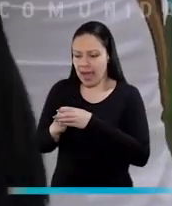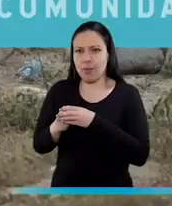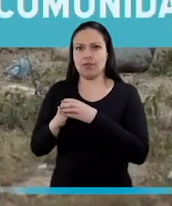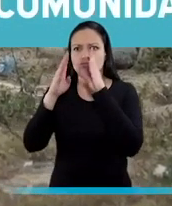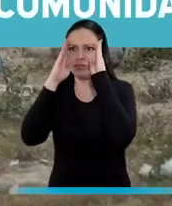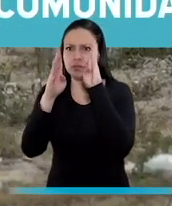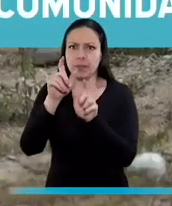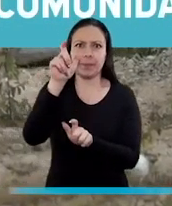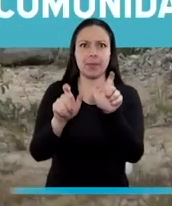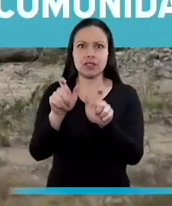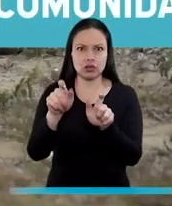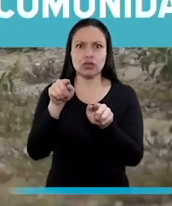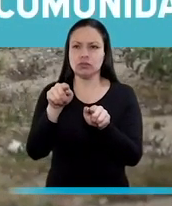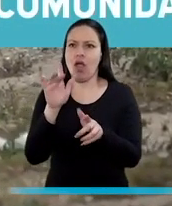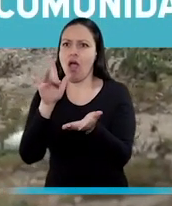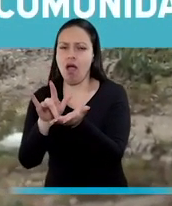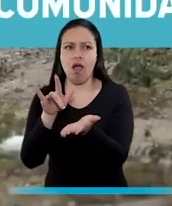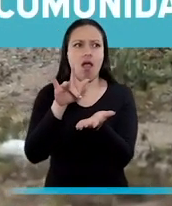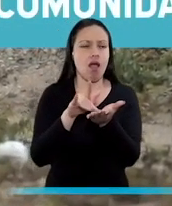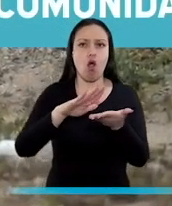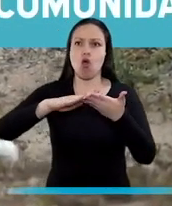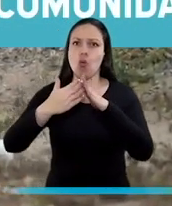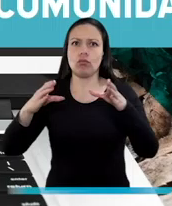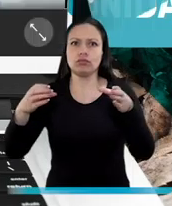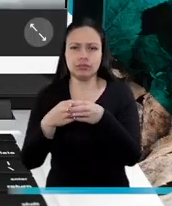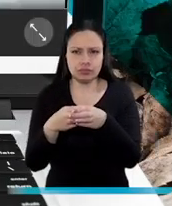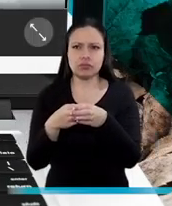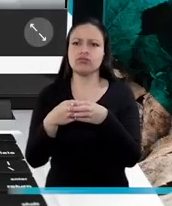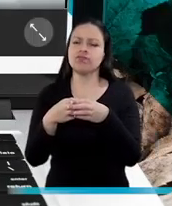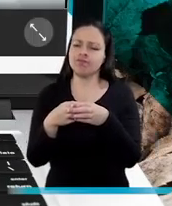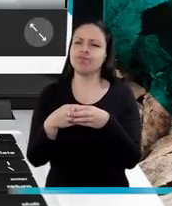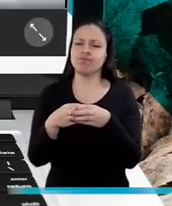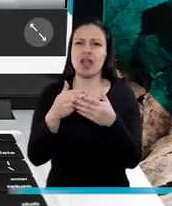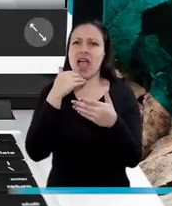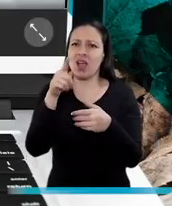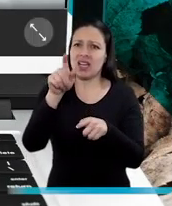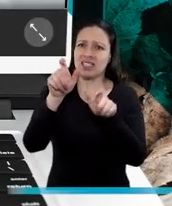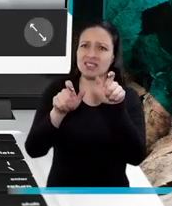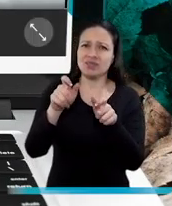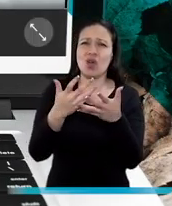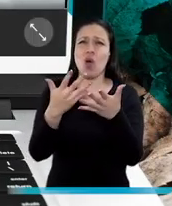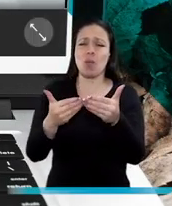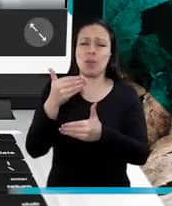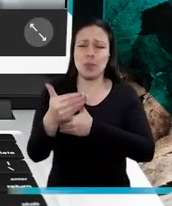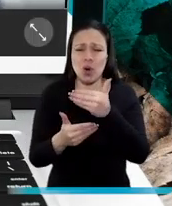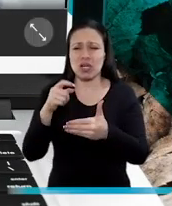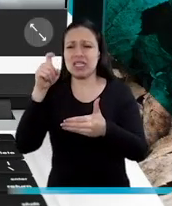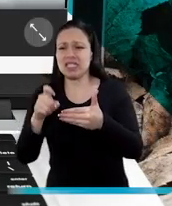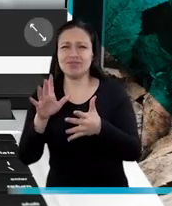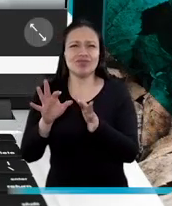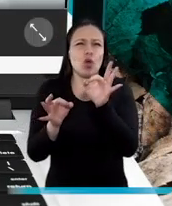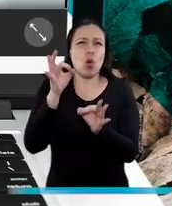su equipo y atendimos a la gente en sus comunidades. Pero además de ello, logramos intervenir en